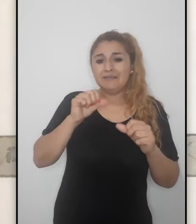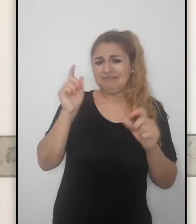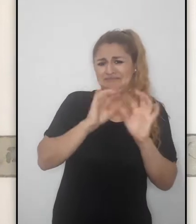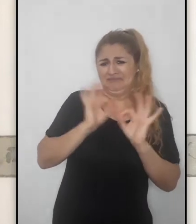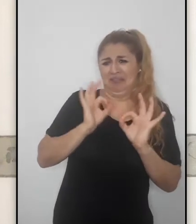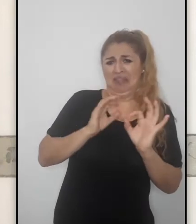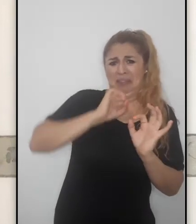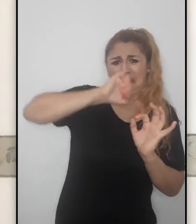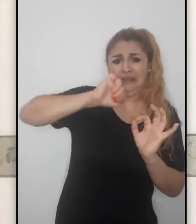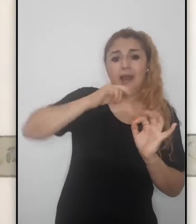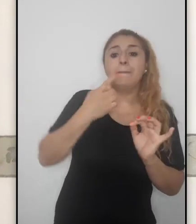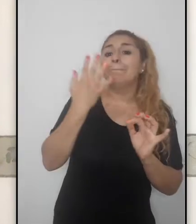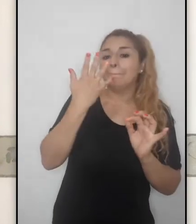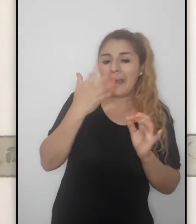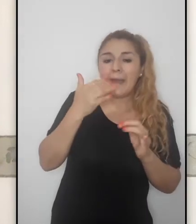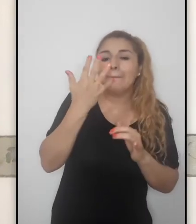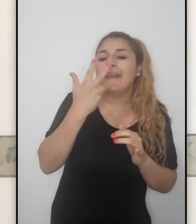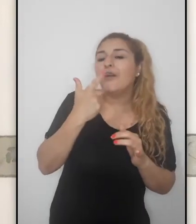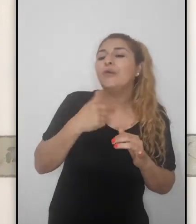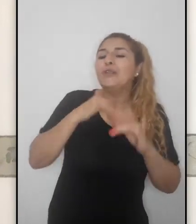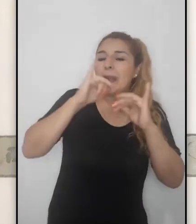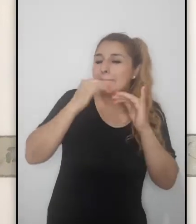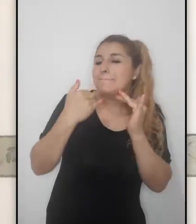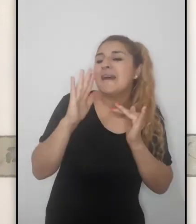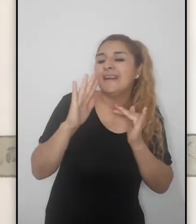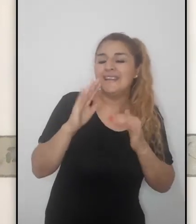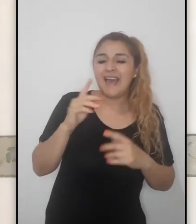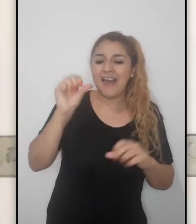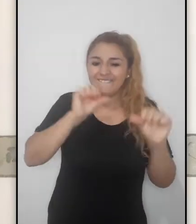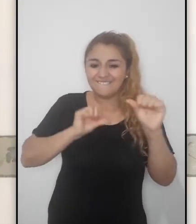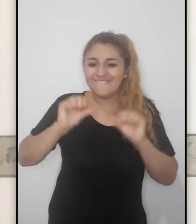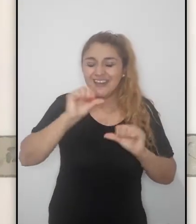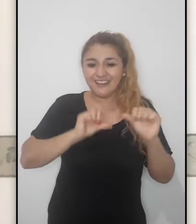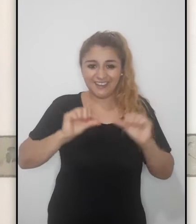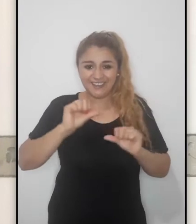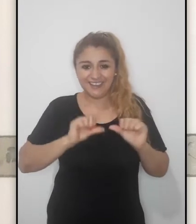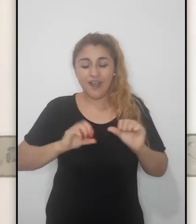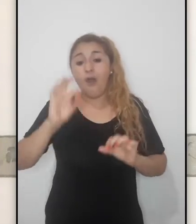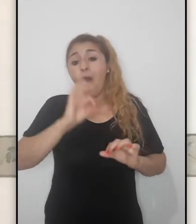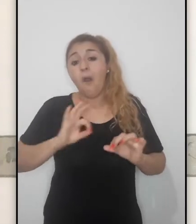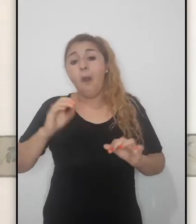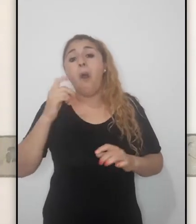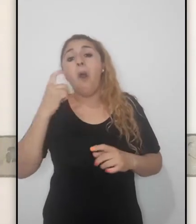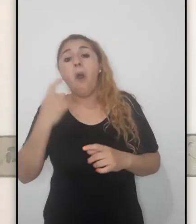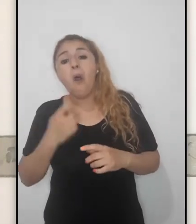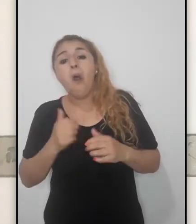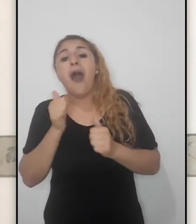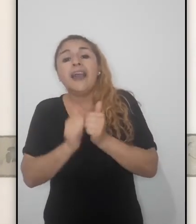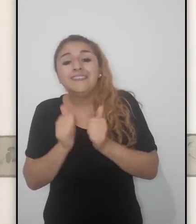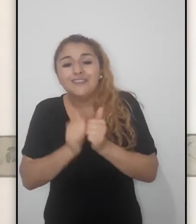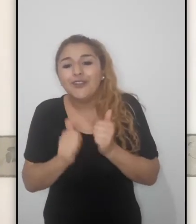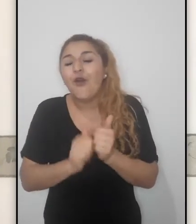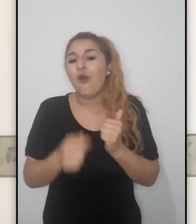y lo que nos une en gustos a unos también nos diferencian de otros